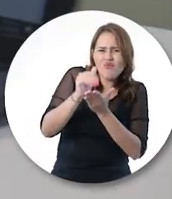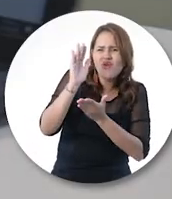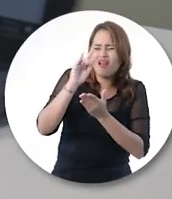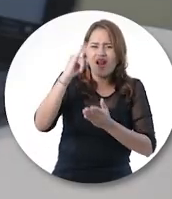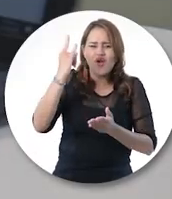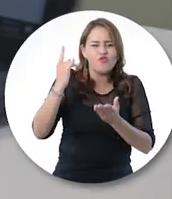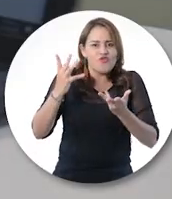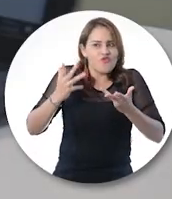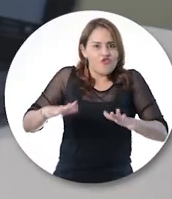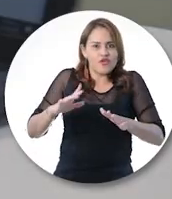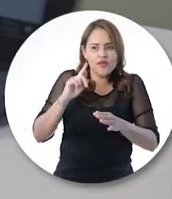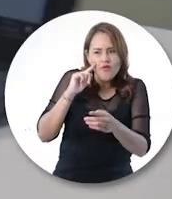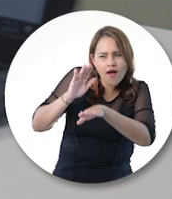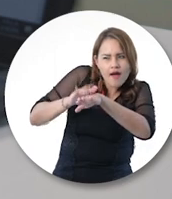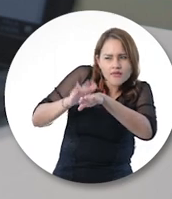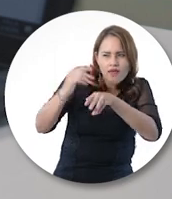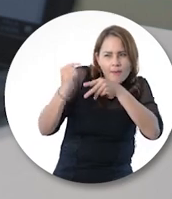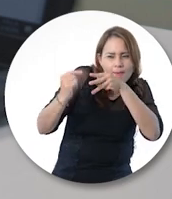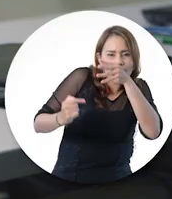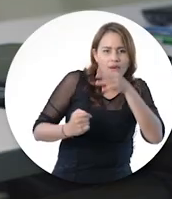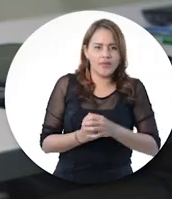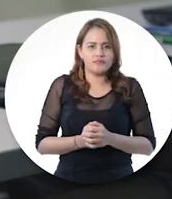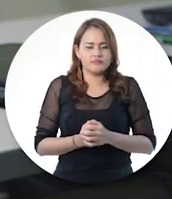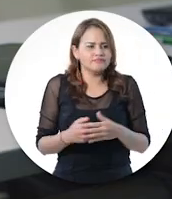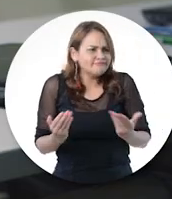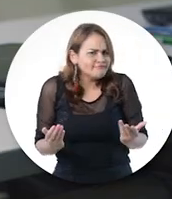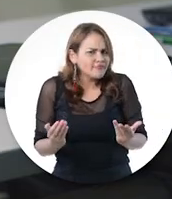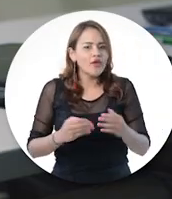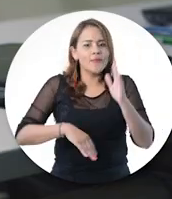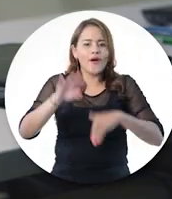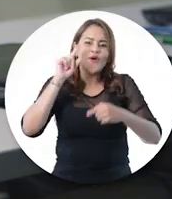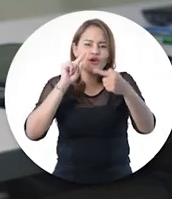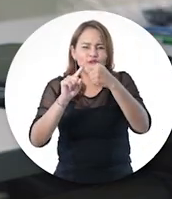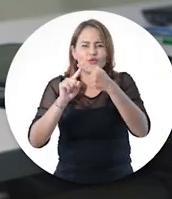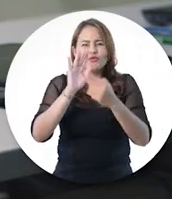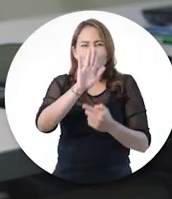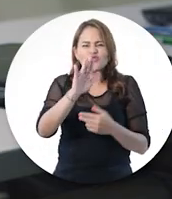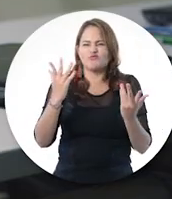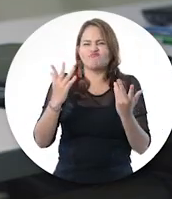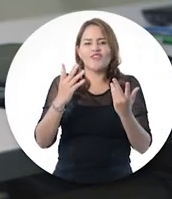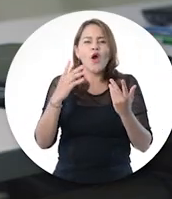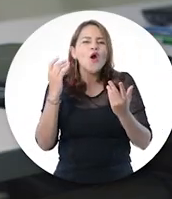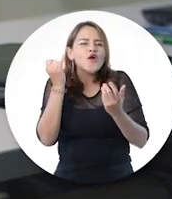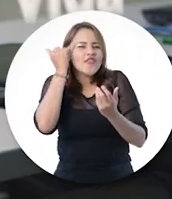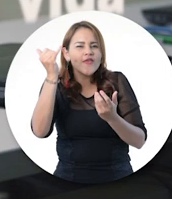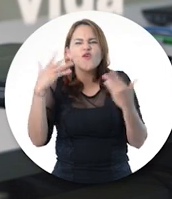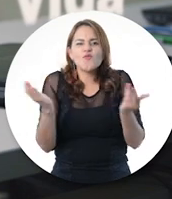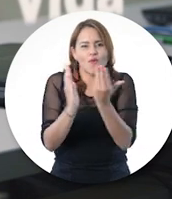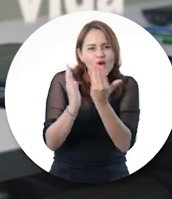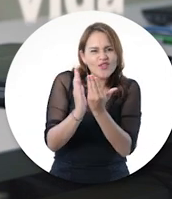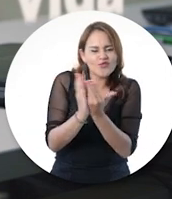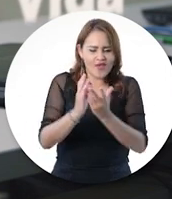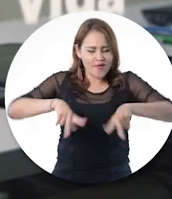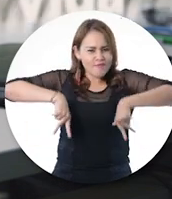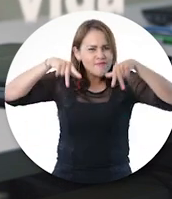resultados? Con base en los resultados, se realizan actividades como talleres sobre métodos, técnicas y hábitos de estudio, talleres sobre proyectos